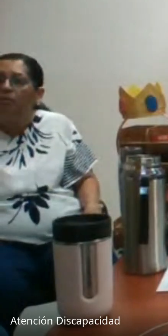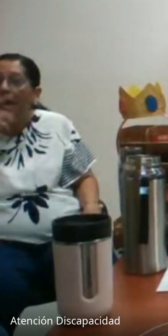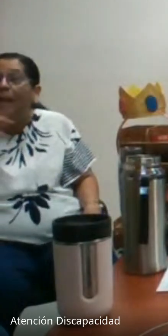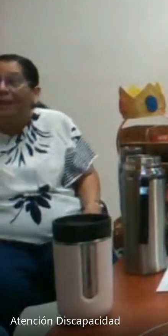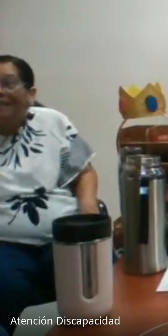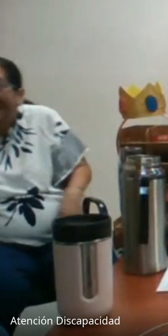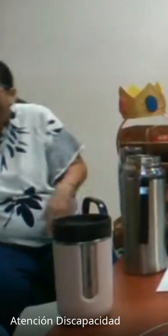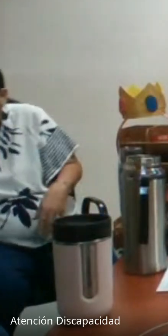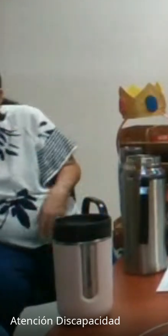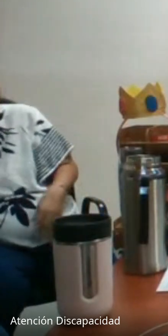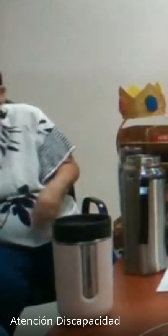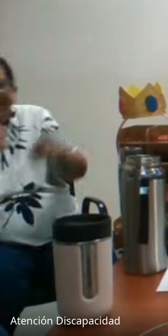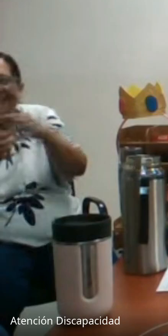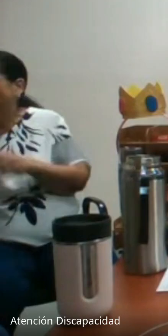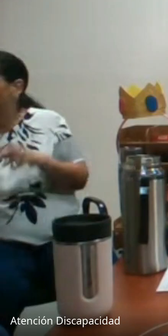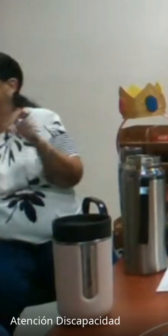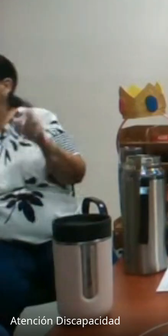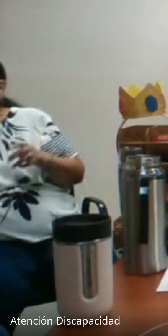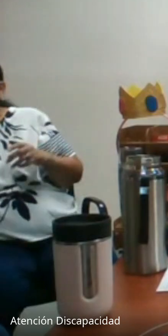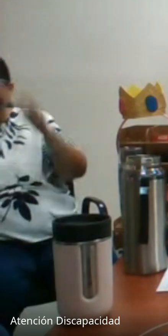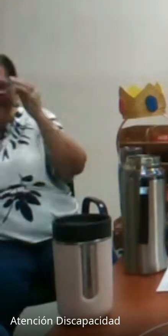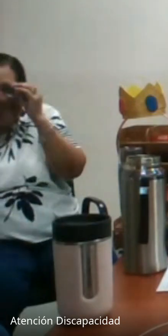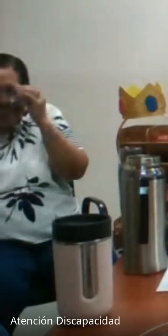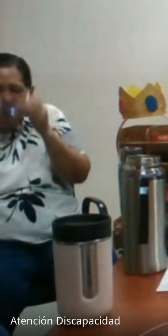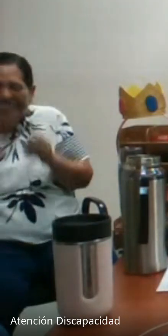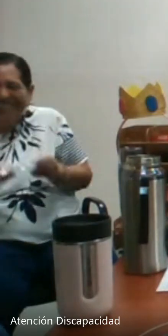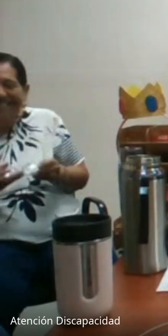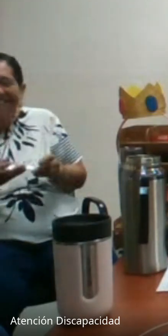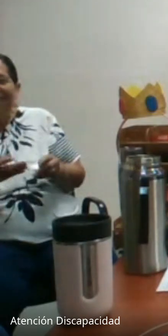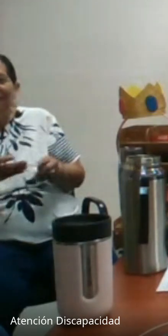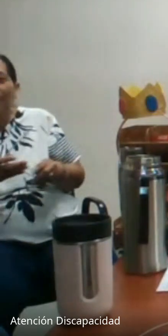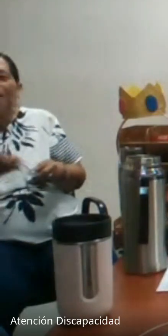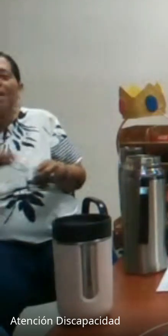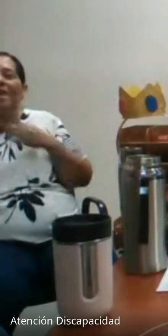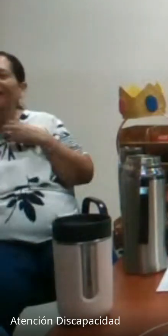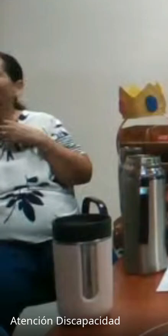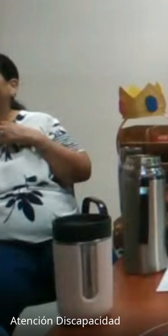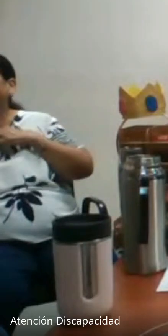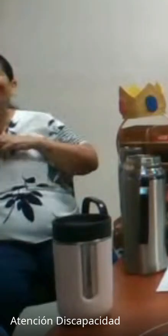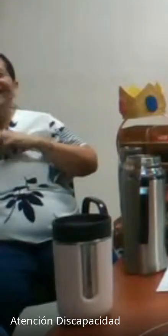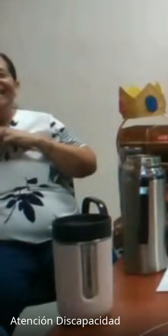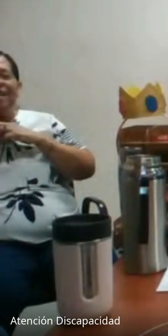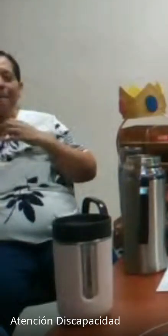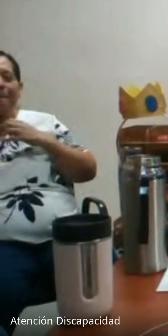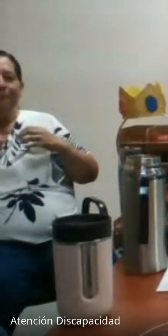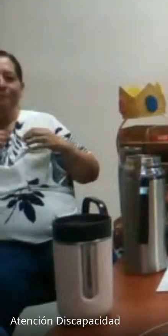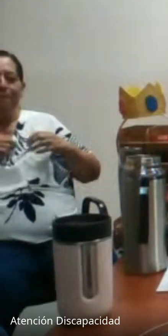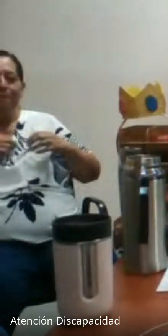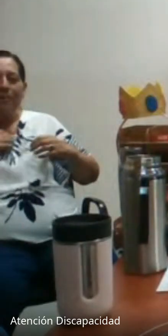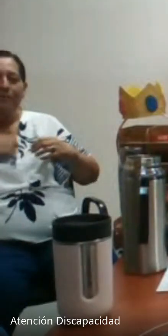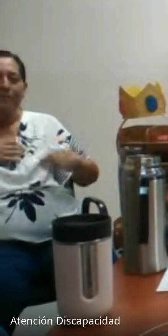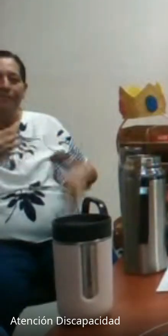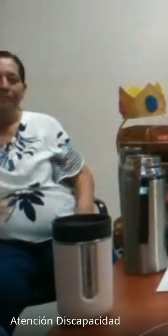Y porfa, nada más comentarles ahorita, voy a, todo el material que mencionó la maestra lo estuvimos mandando por